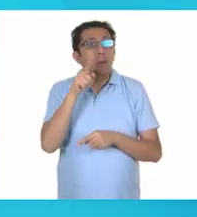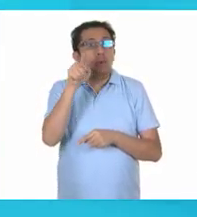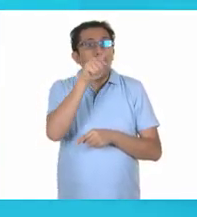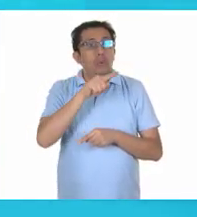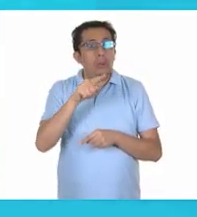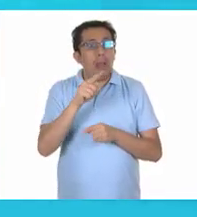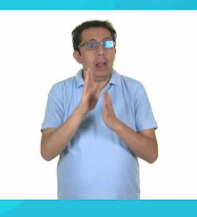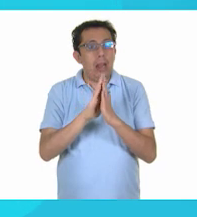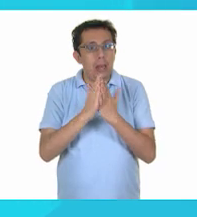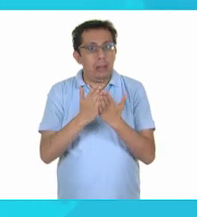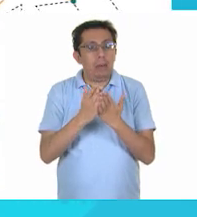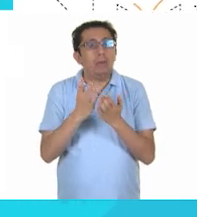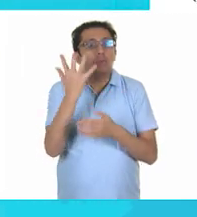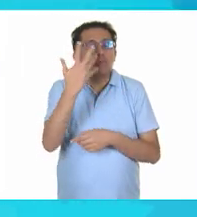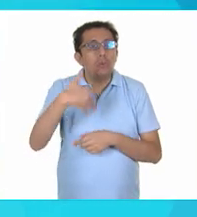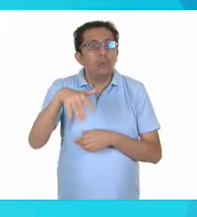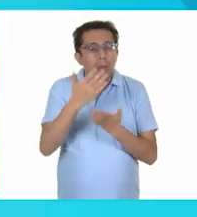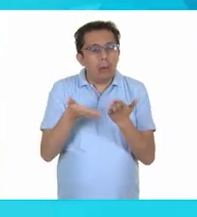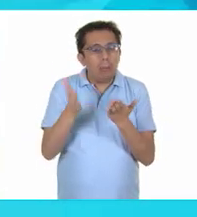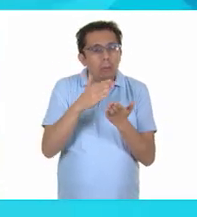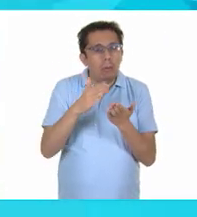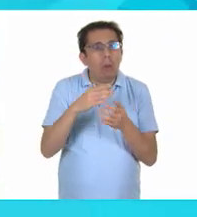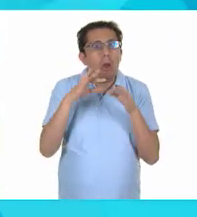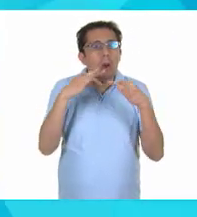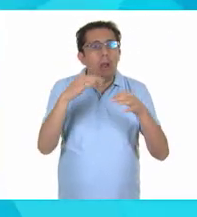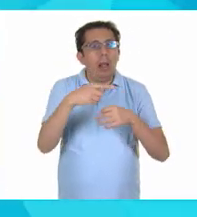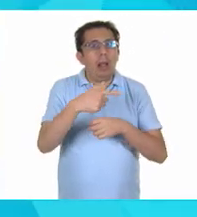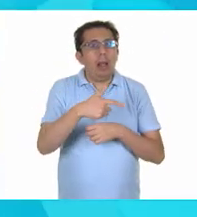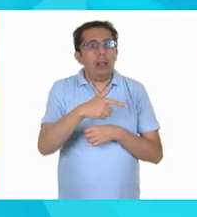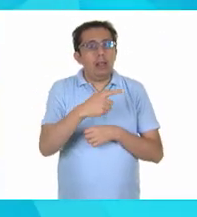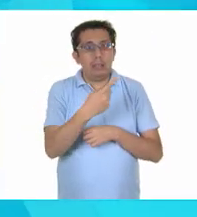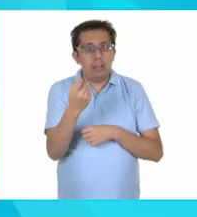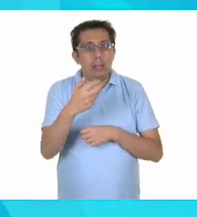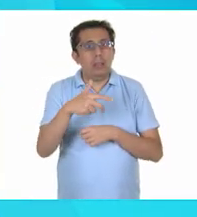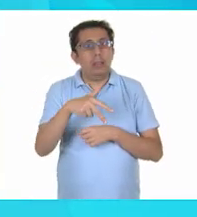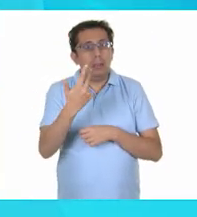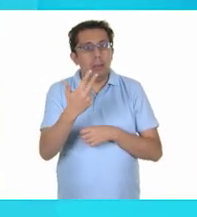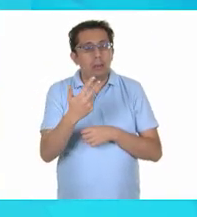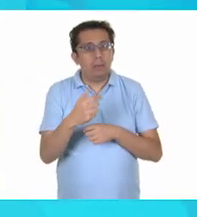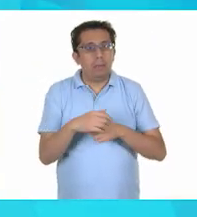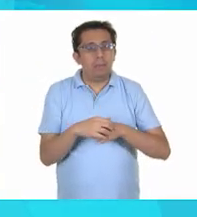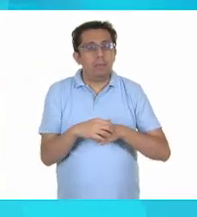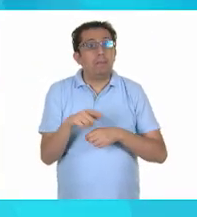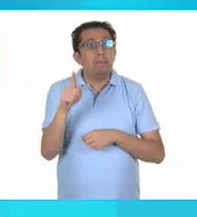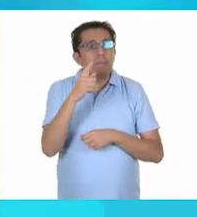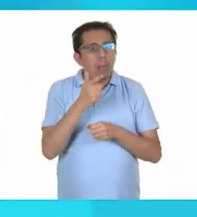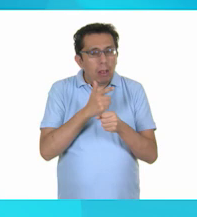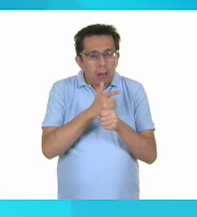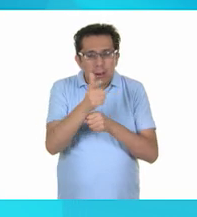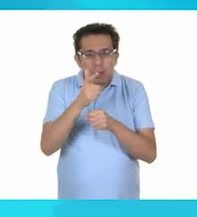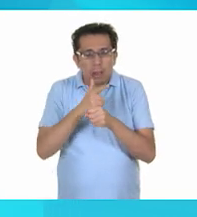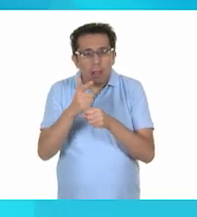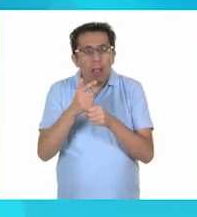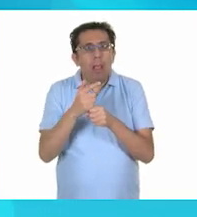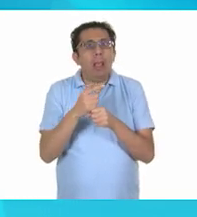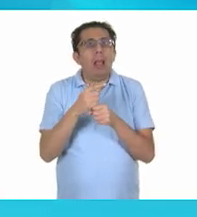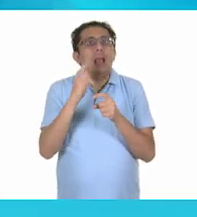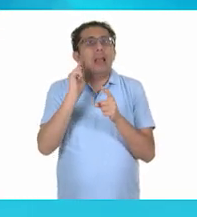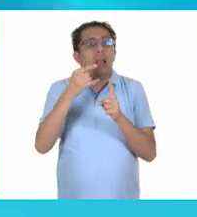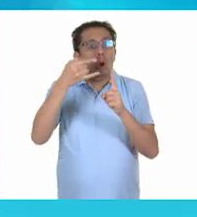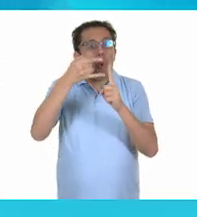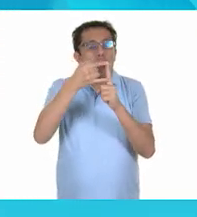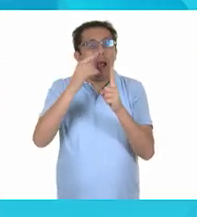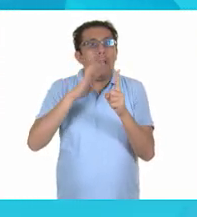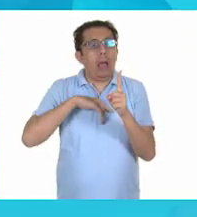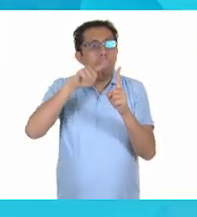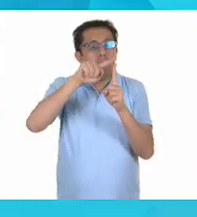página 113, porque vamos a identificar cuadriláteros como figuras de cuatro